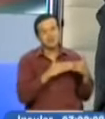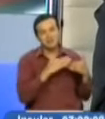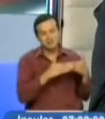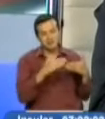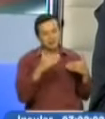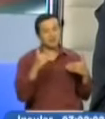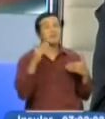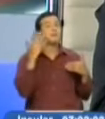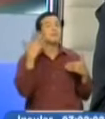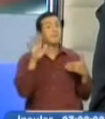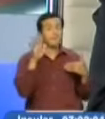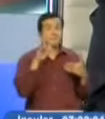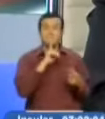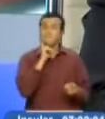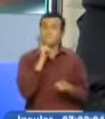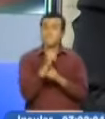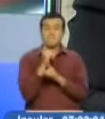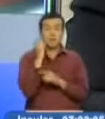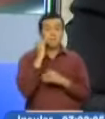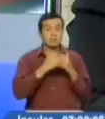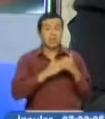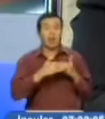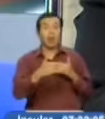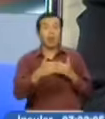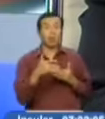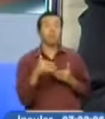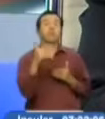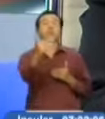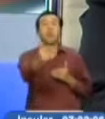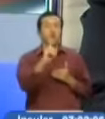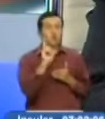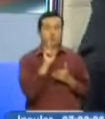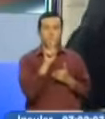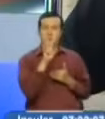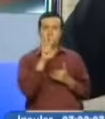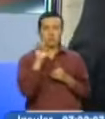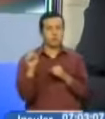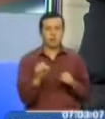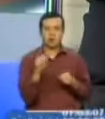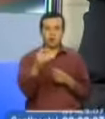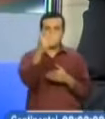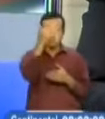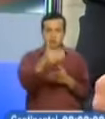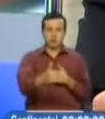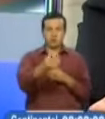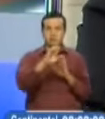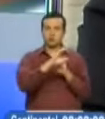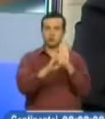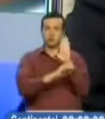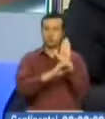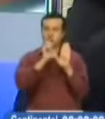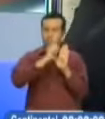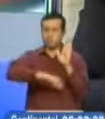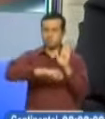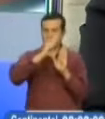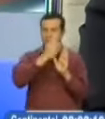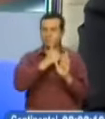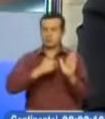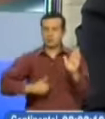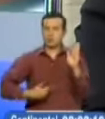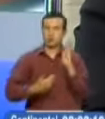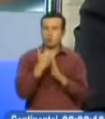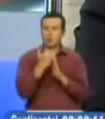ese plazo, acordémonos que no puede ir más allá del 24 de mayo, donde constitucionalmente se establece una fecha de posesión del